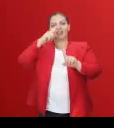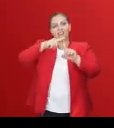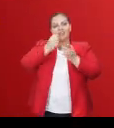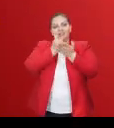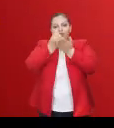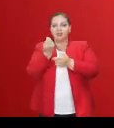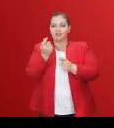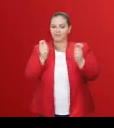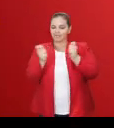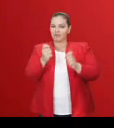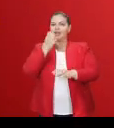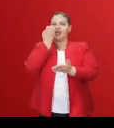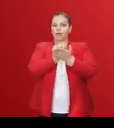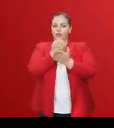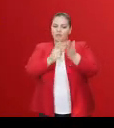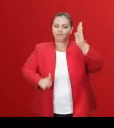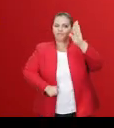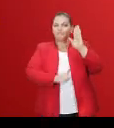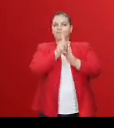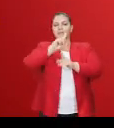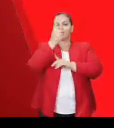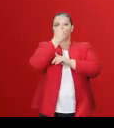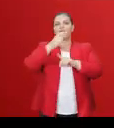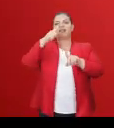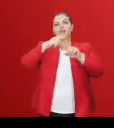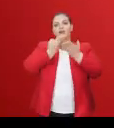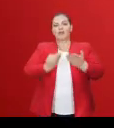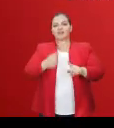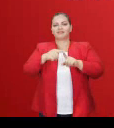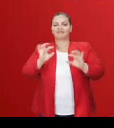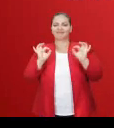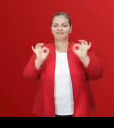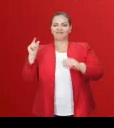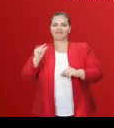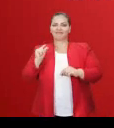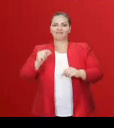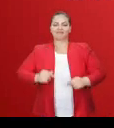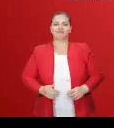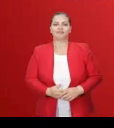3 por $1.99. Porque tu economía siempre está primero. Nadie es como Tía. Calidad, variedad y economía. Mía.